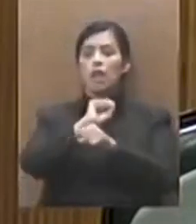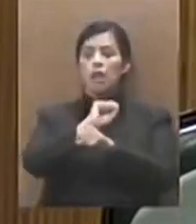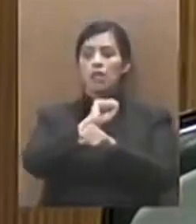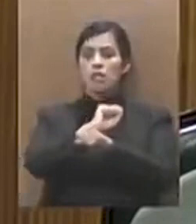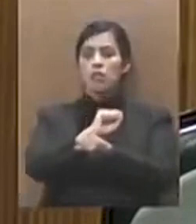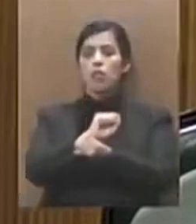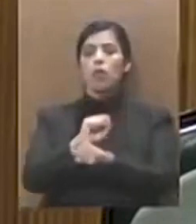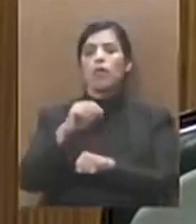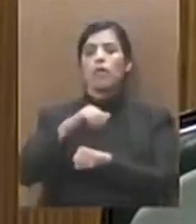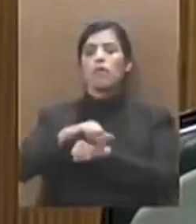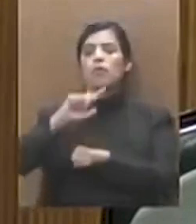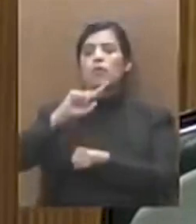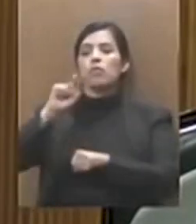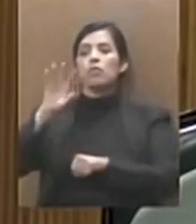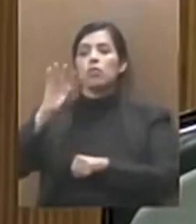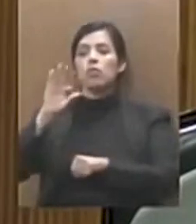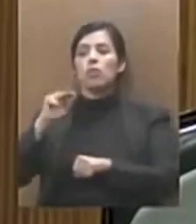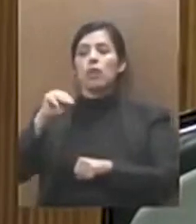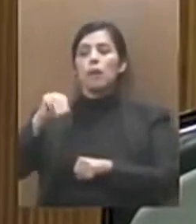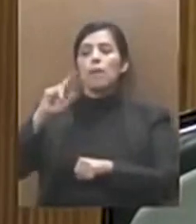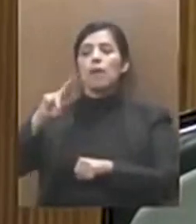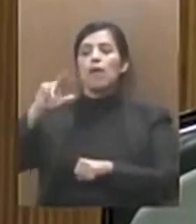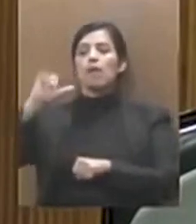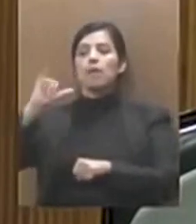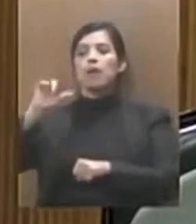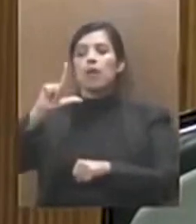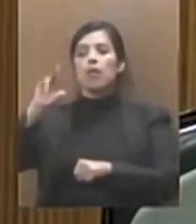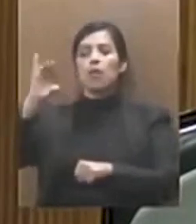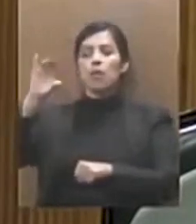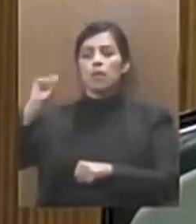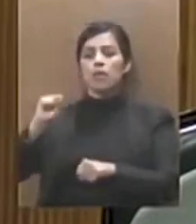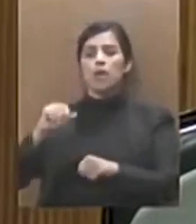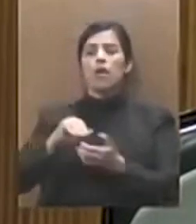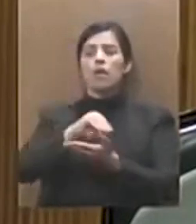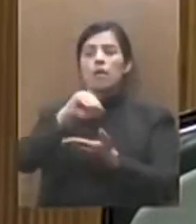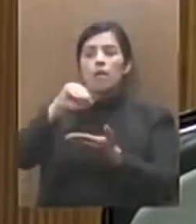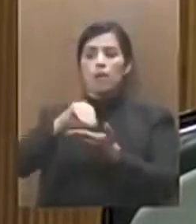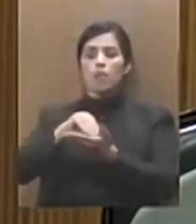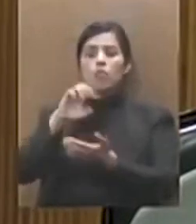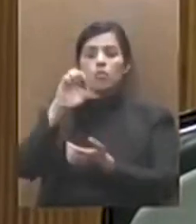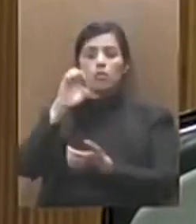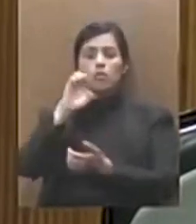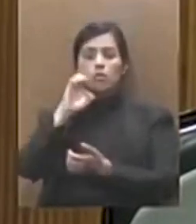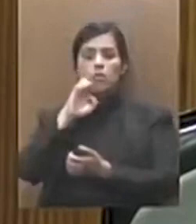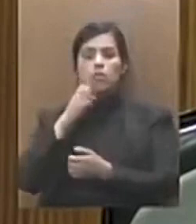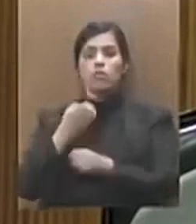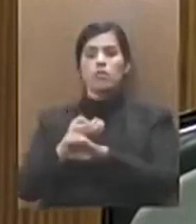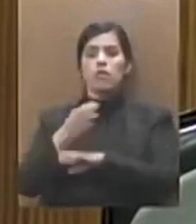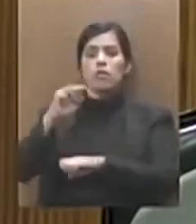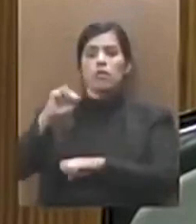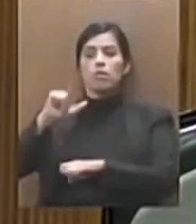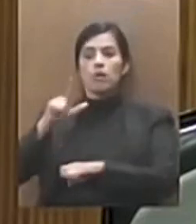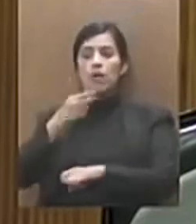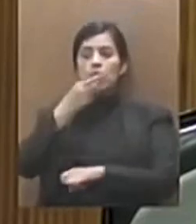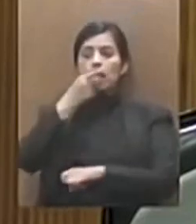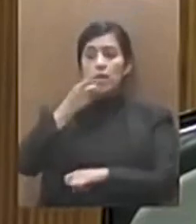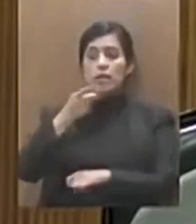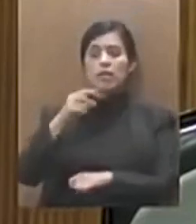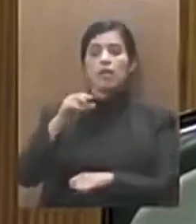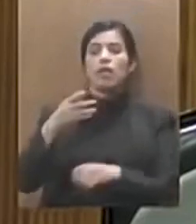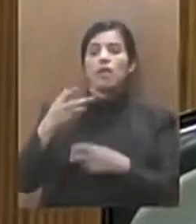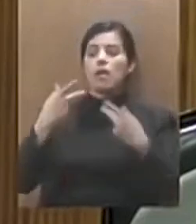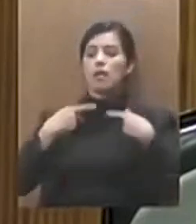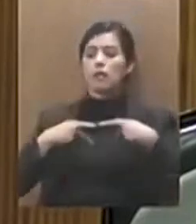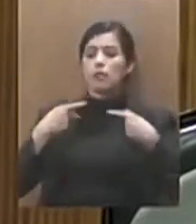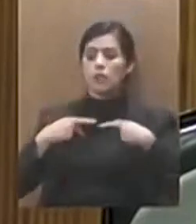secundaria número 140 María Luisa Ross Landa ubicada en el municipio de General Escobedo Nuevo León decirle a las